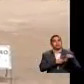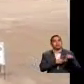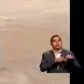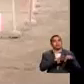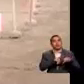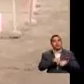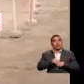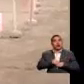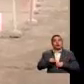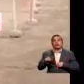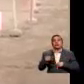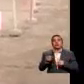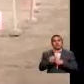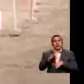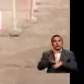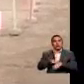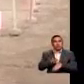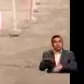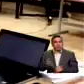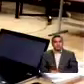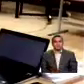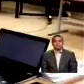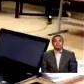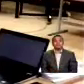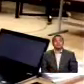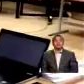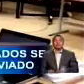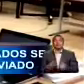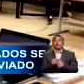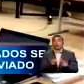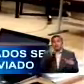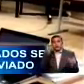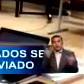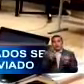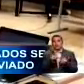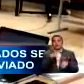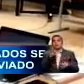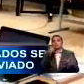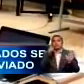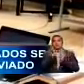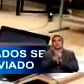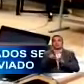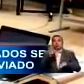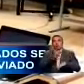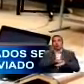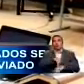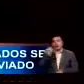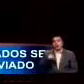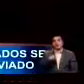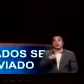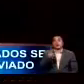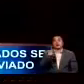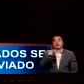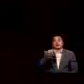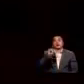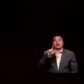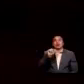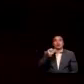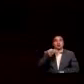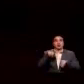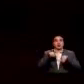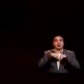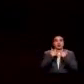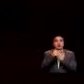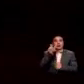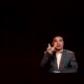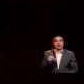para resolver estos 8 recursos de procedimiento abreviado, la Fiscalía acusó en el grado de autores a Daniel Mendoza, ex